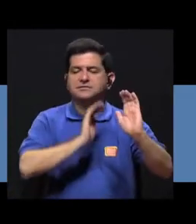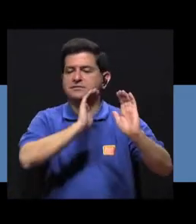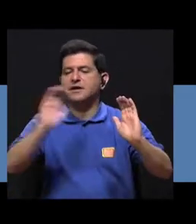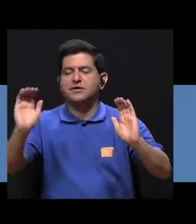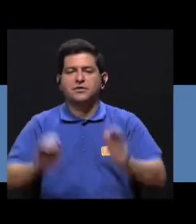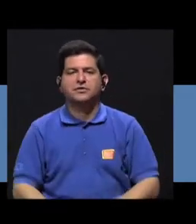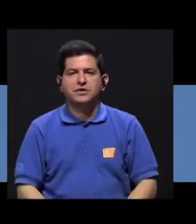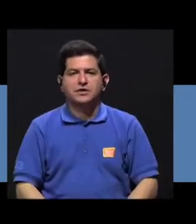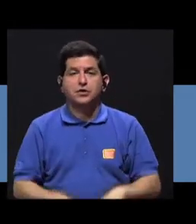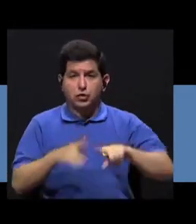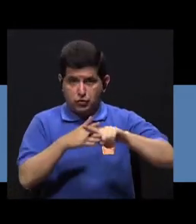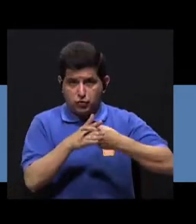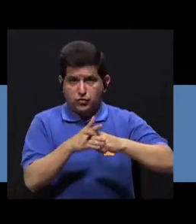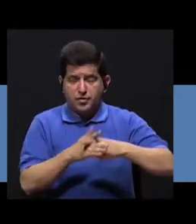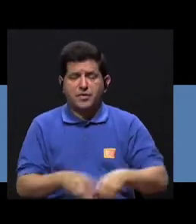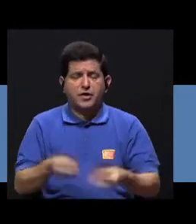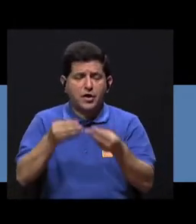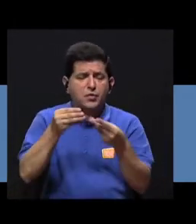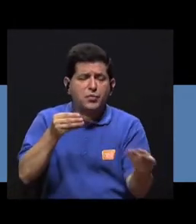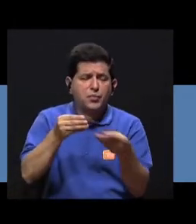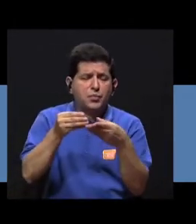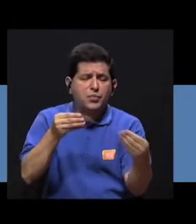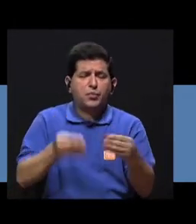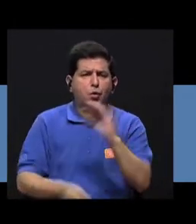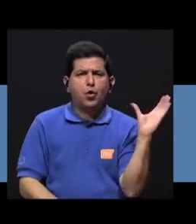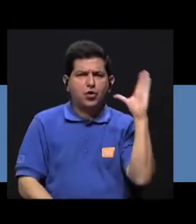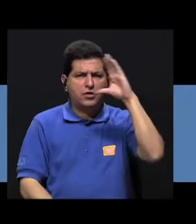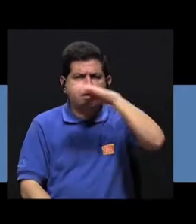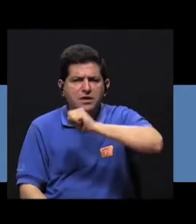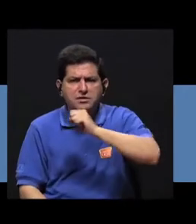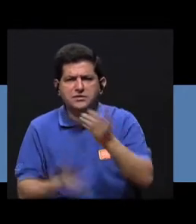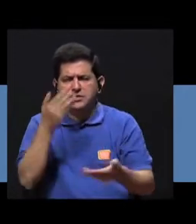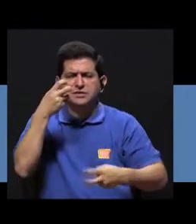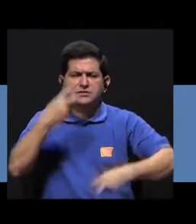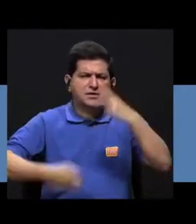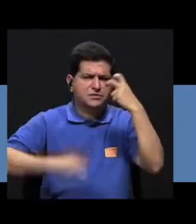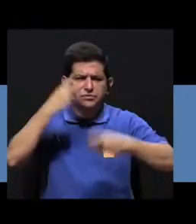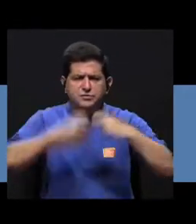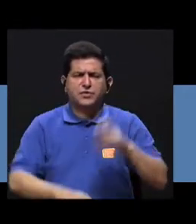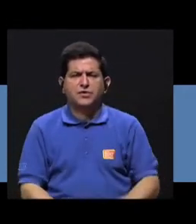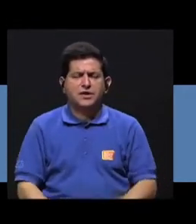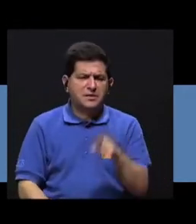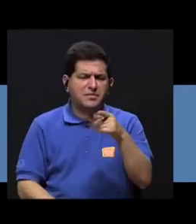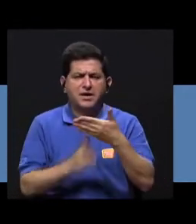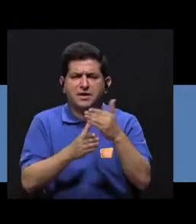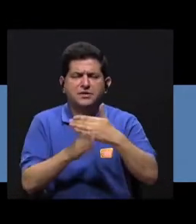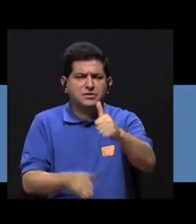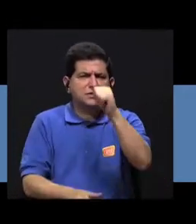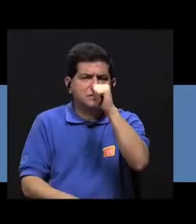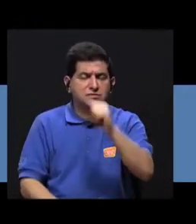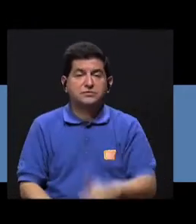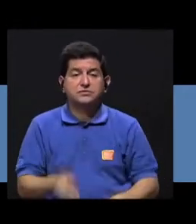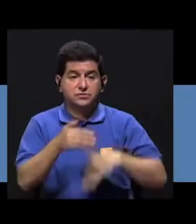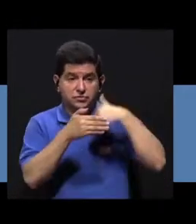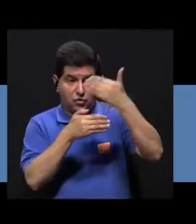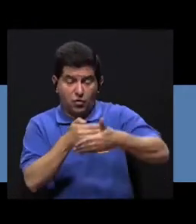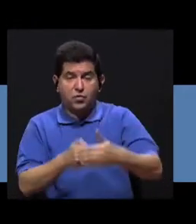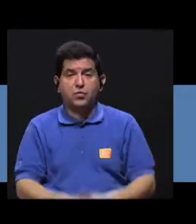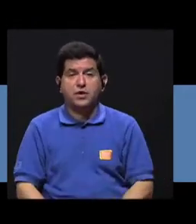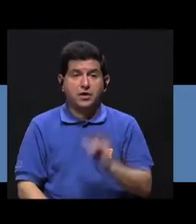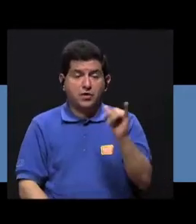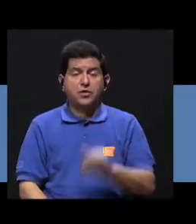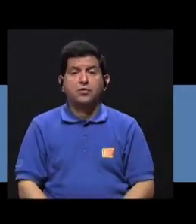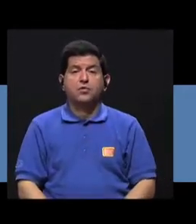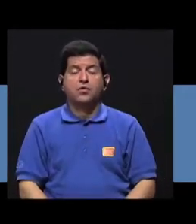cómo reparar inclusive una fuga, cómo detectar, digamos, fallas del suministro de agua y luego